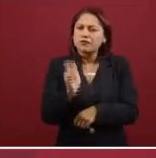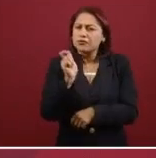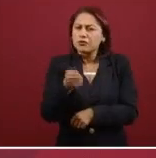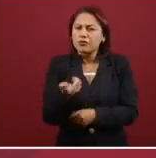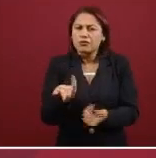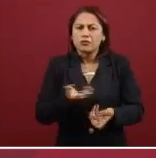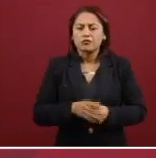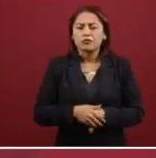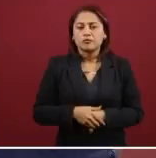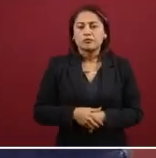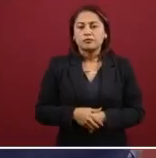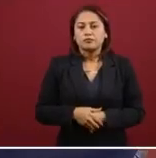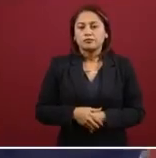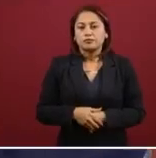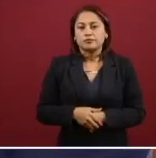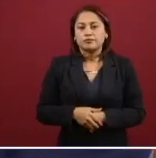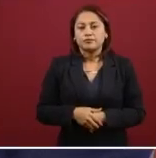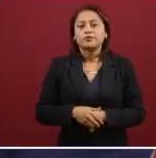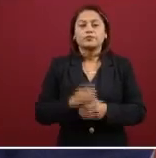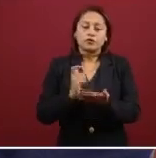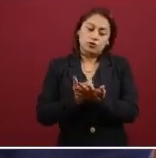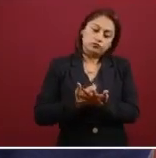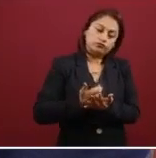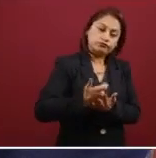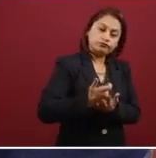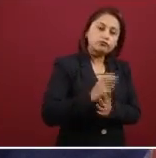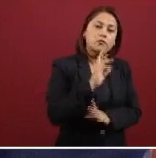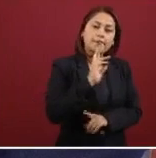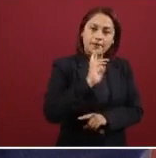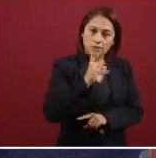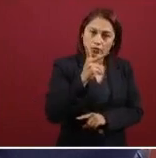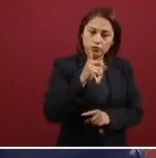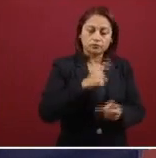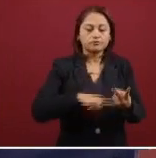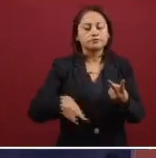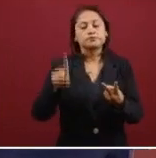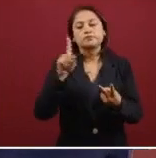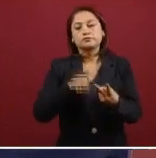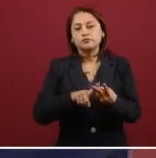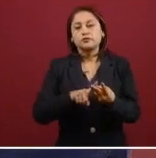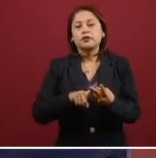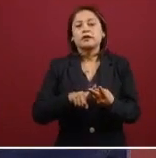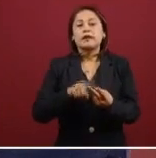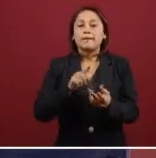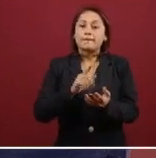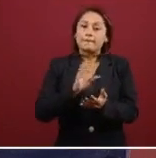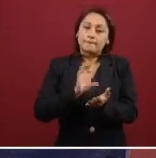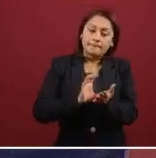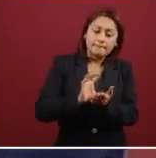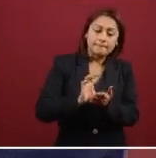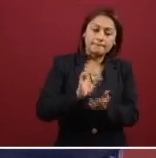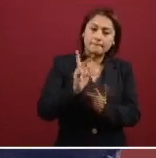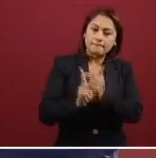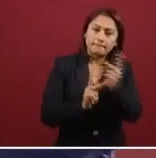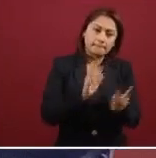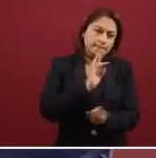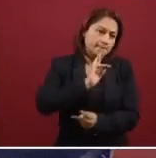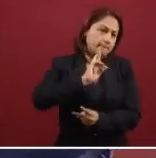mejoren en sueldos, en salarios, en prestaciones.